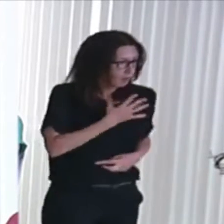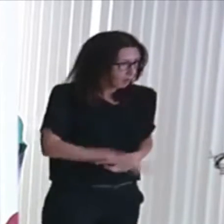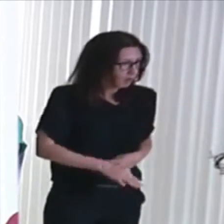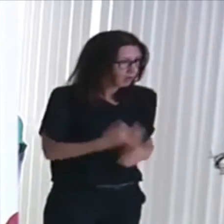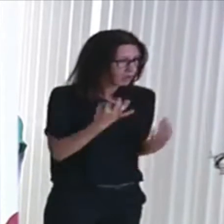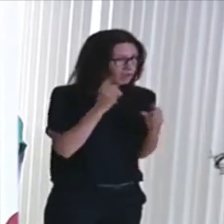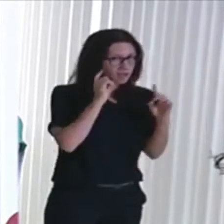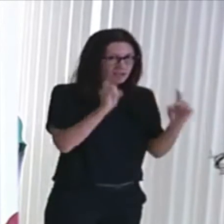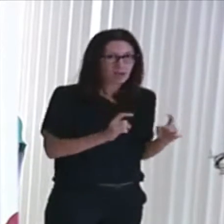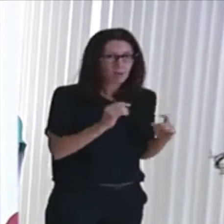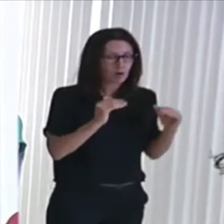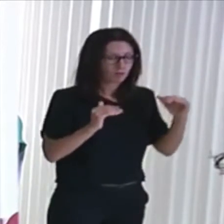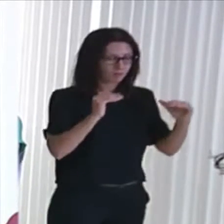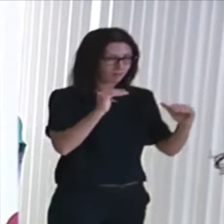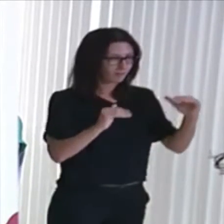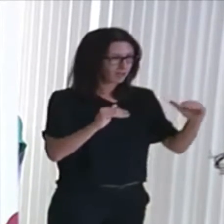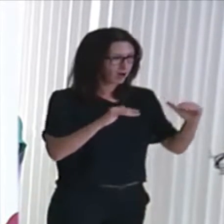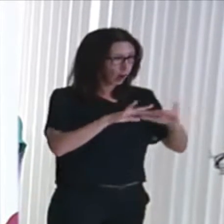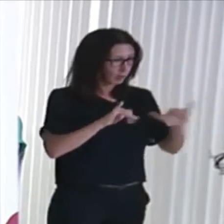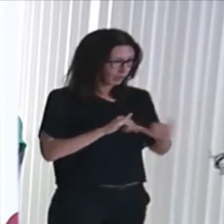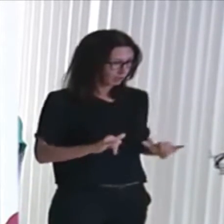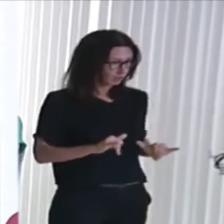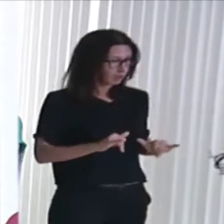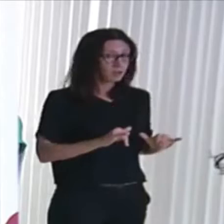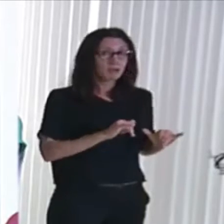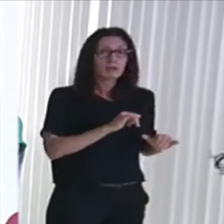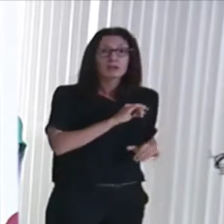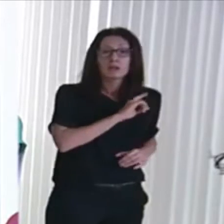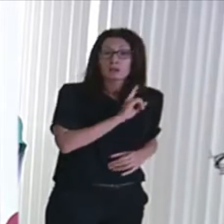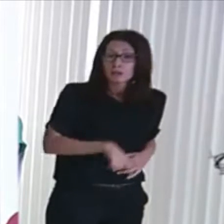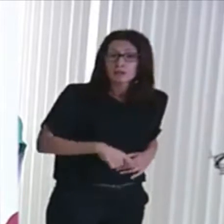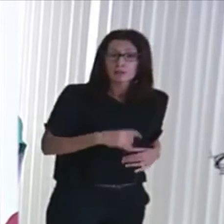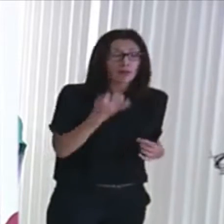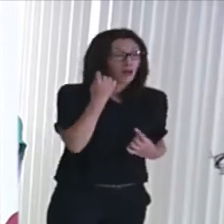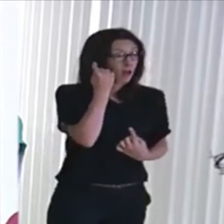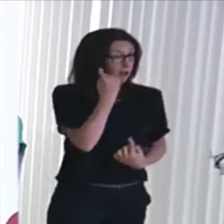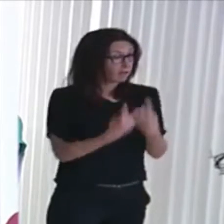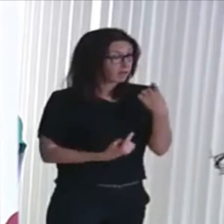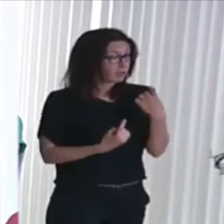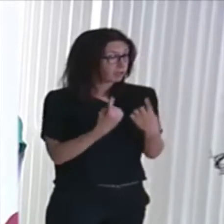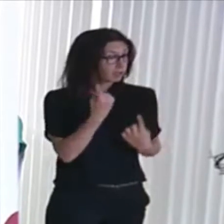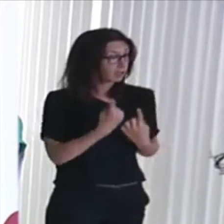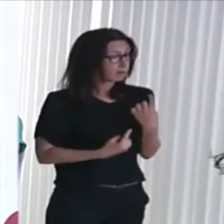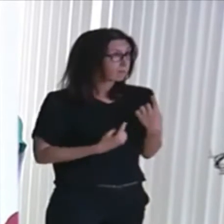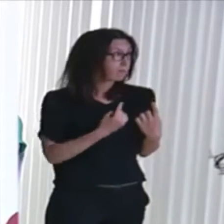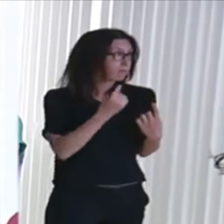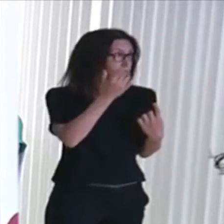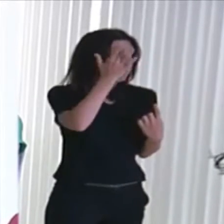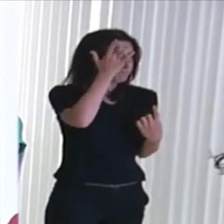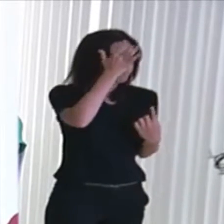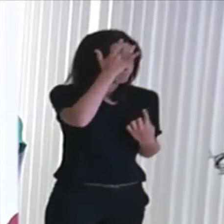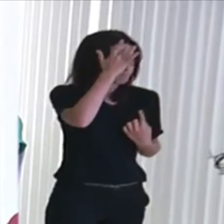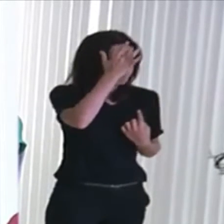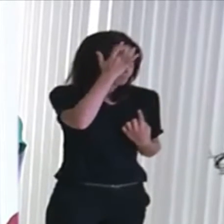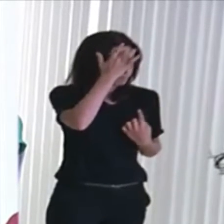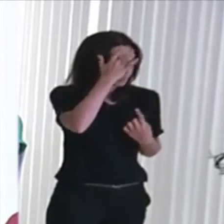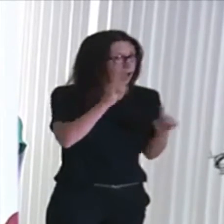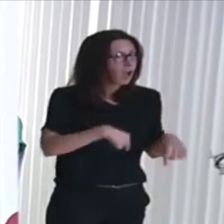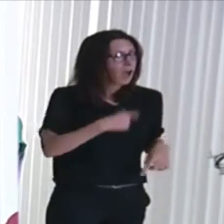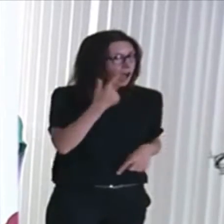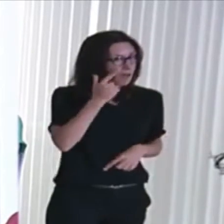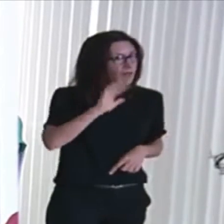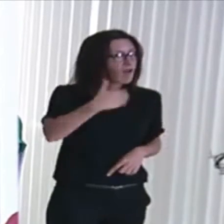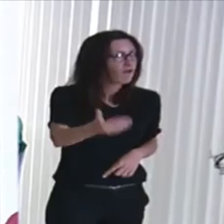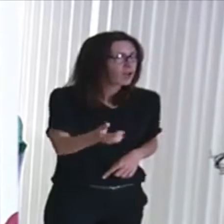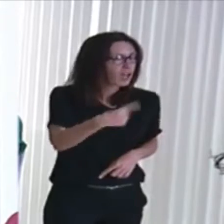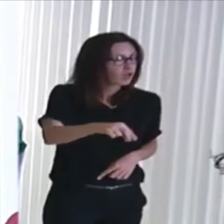compensando, nivelándolo. Uh-huh. Y luego, pues eso, tener de vez en cuando la perspectiva, ¿no?, un poco desde fuera, ver cómo estás haciendo